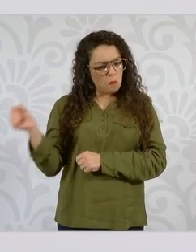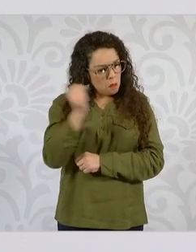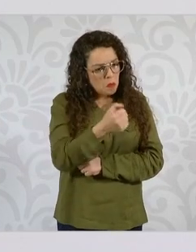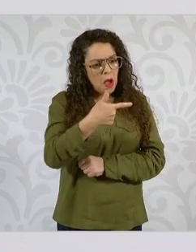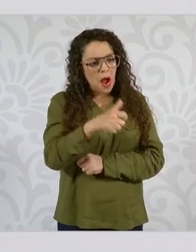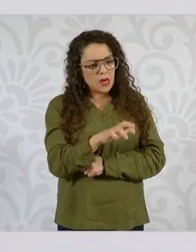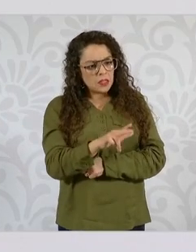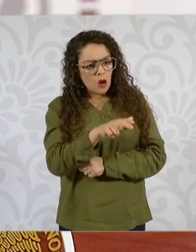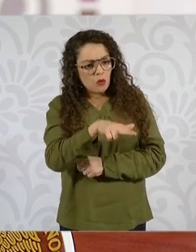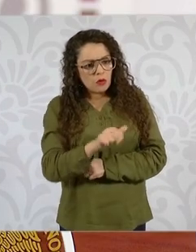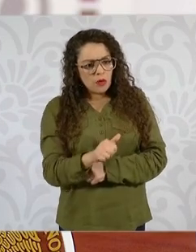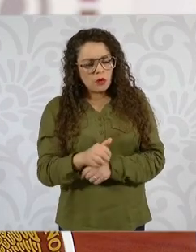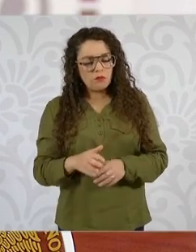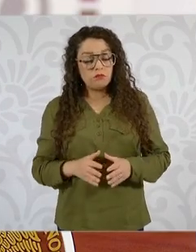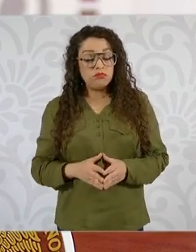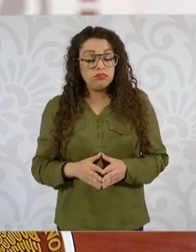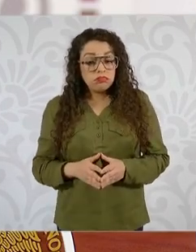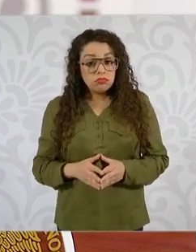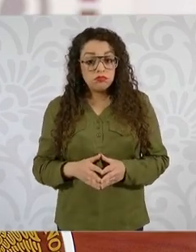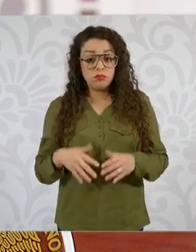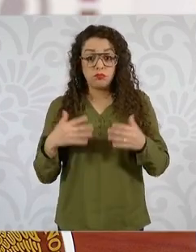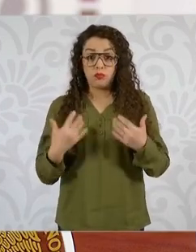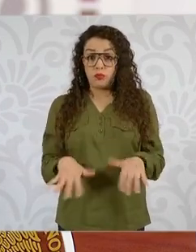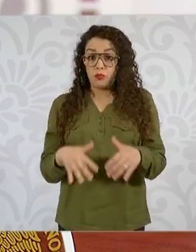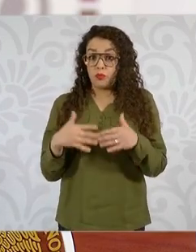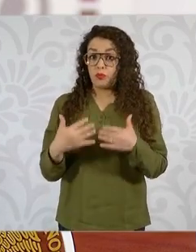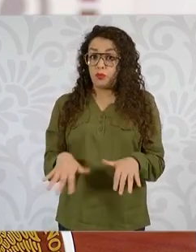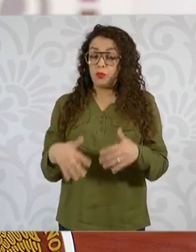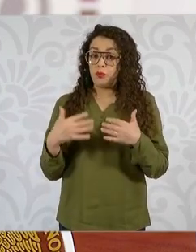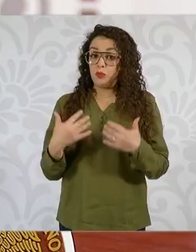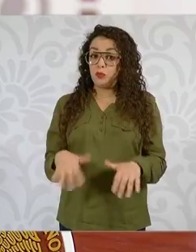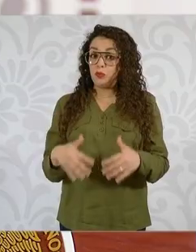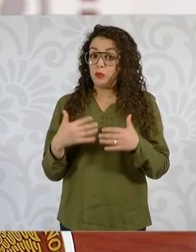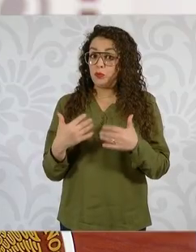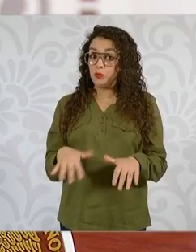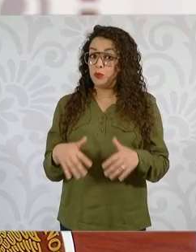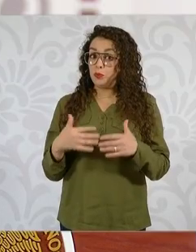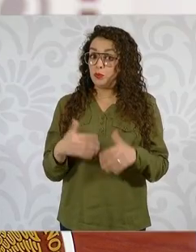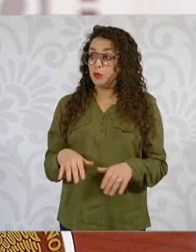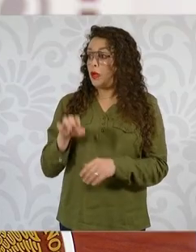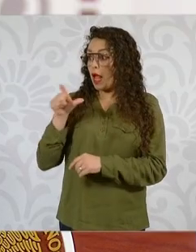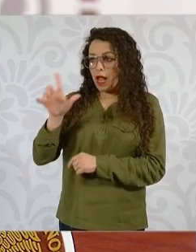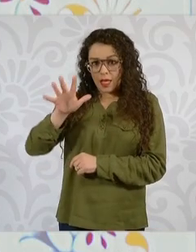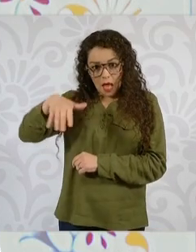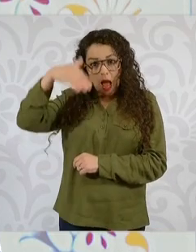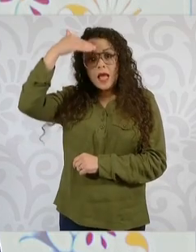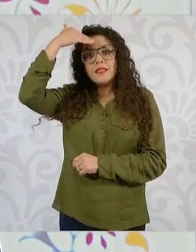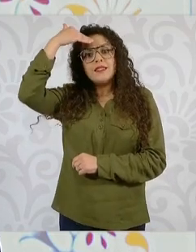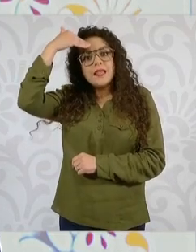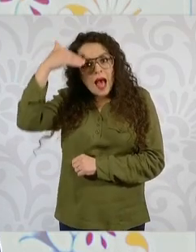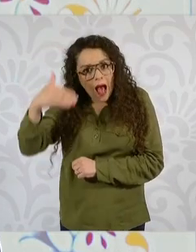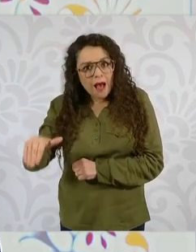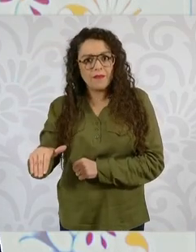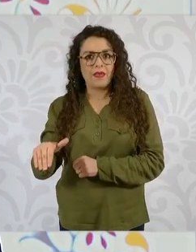cuando además él ya sabía antes de asignarlo como secretario